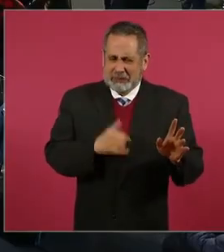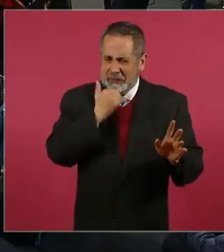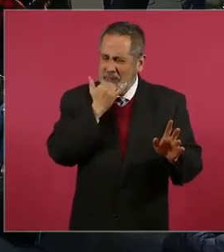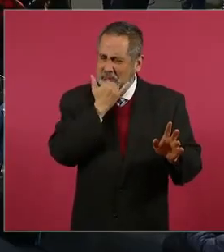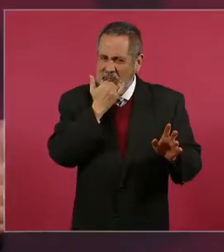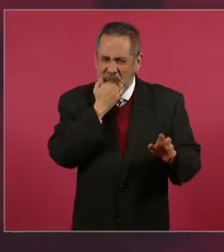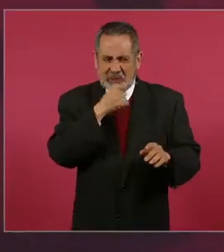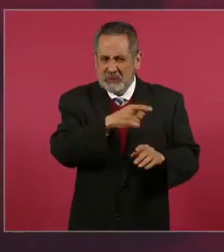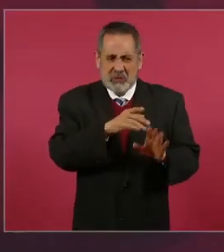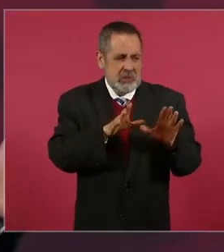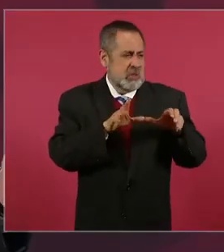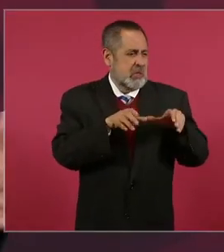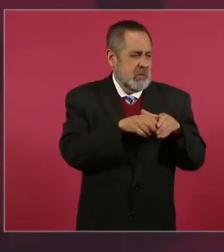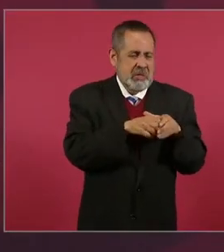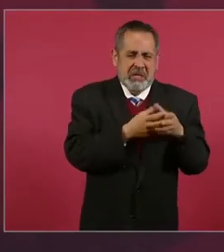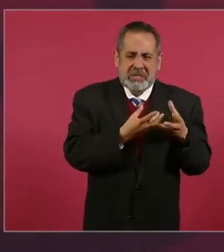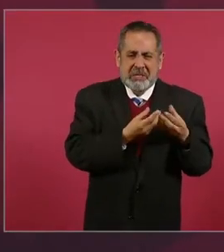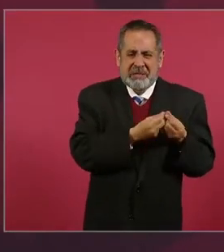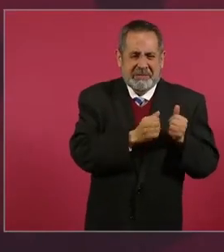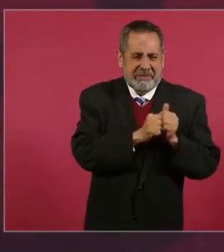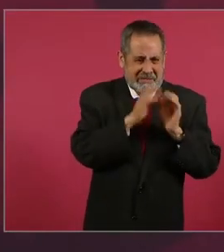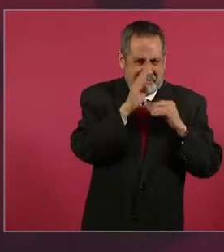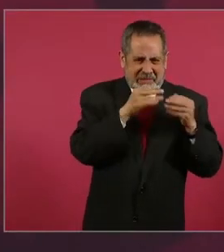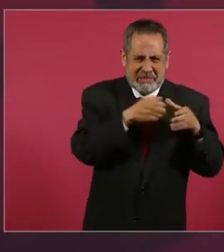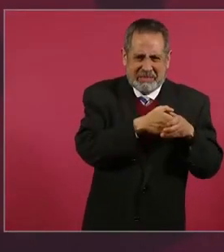muy conservadores,